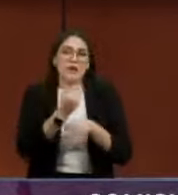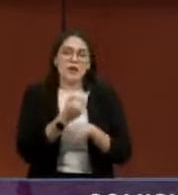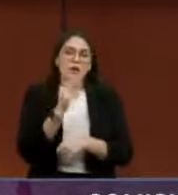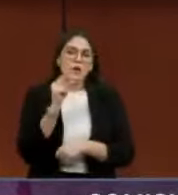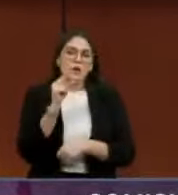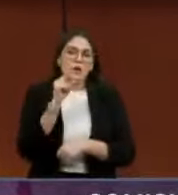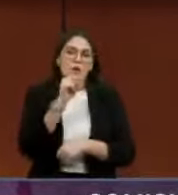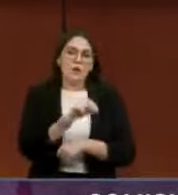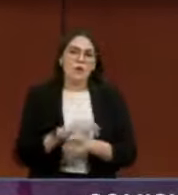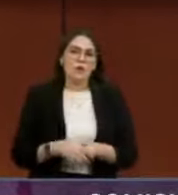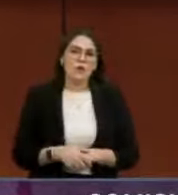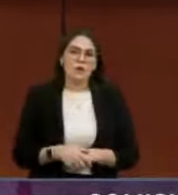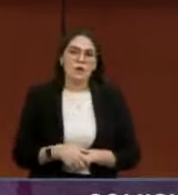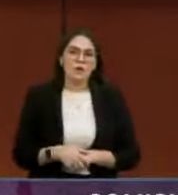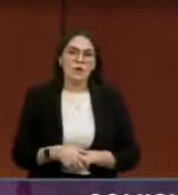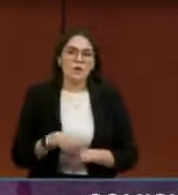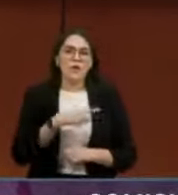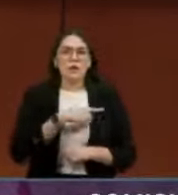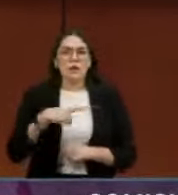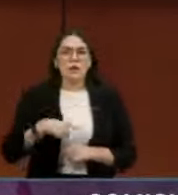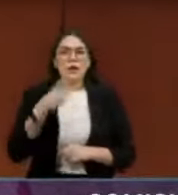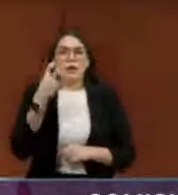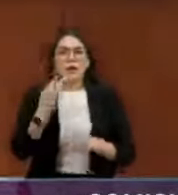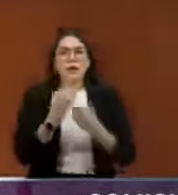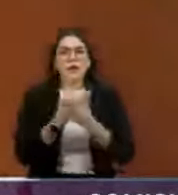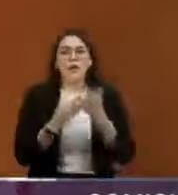convocando a un paro.